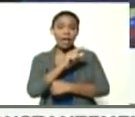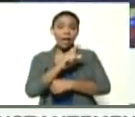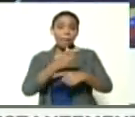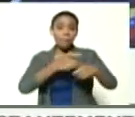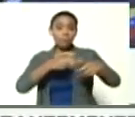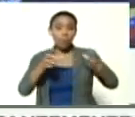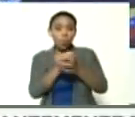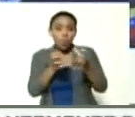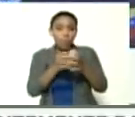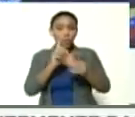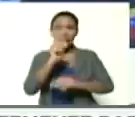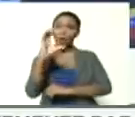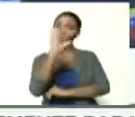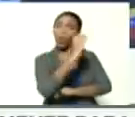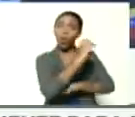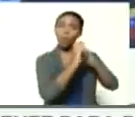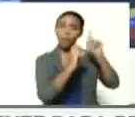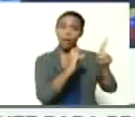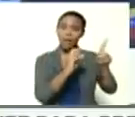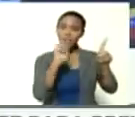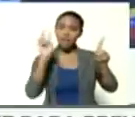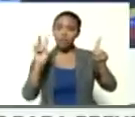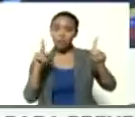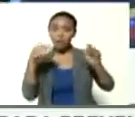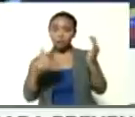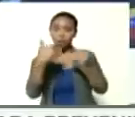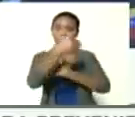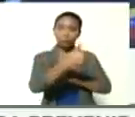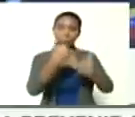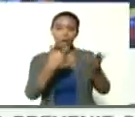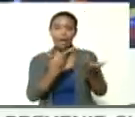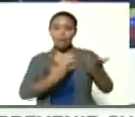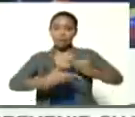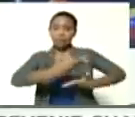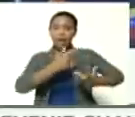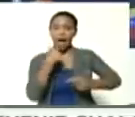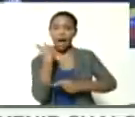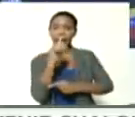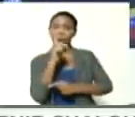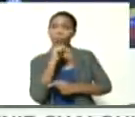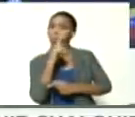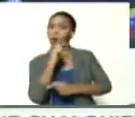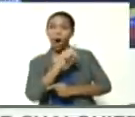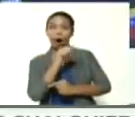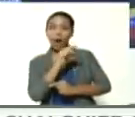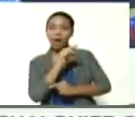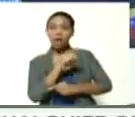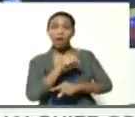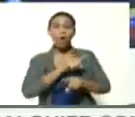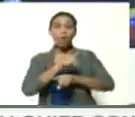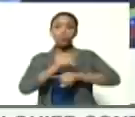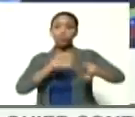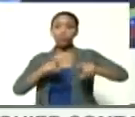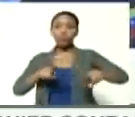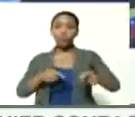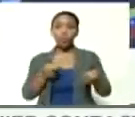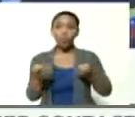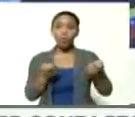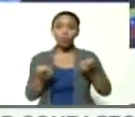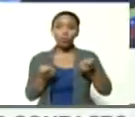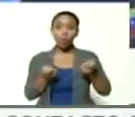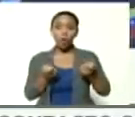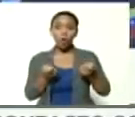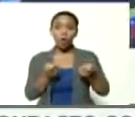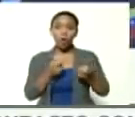de colombo venezolanos posteriores. O sea, allí no existe orden público ninguno, no hay